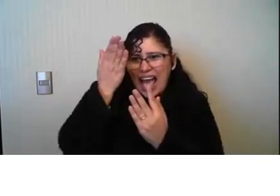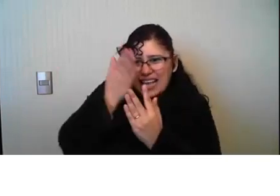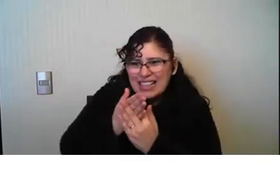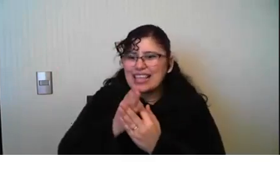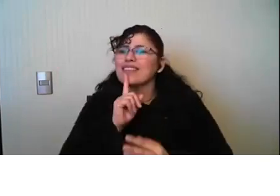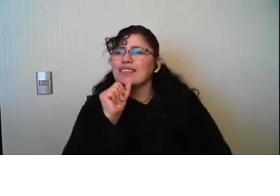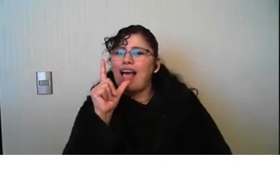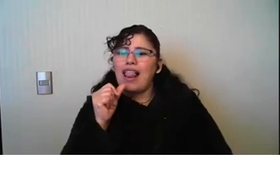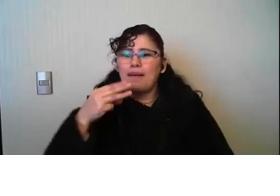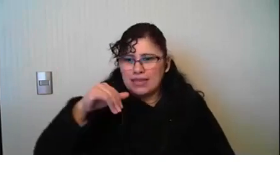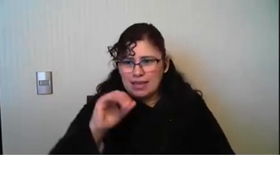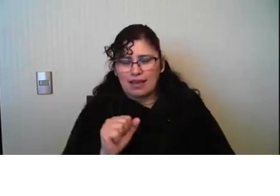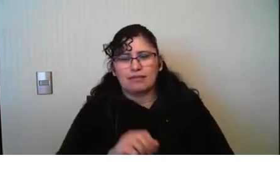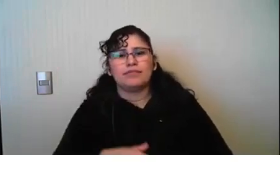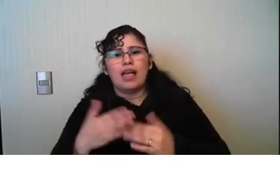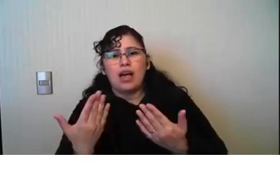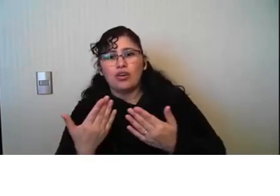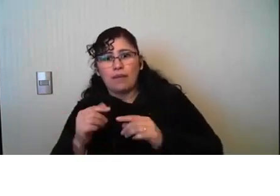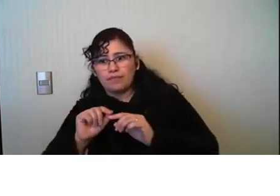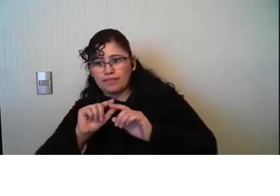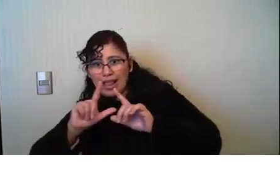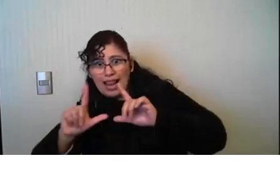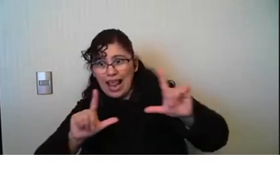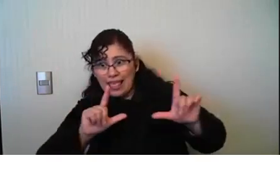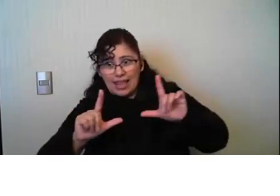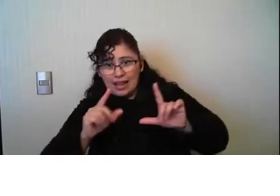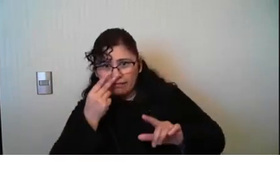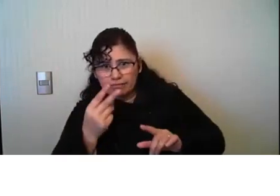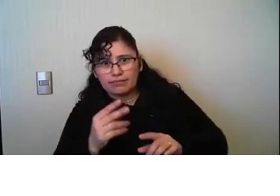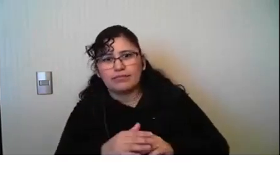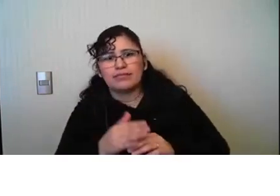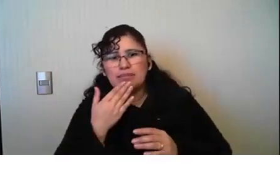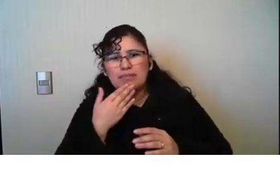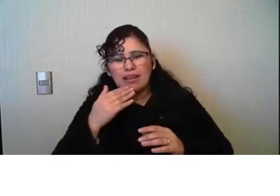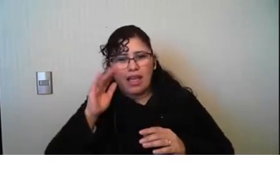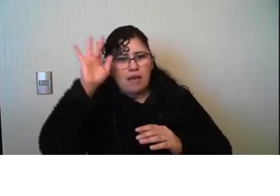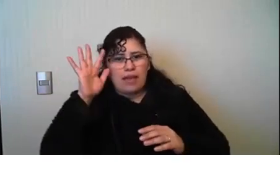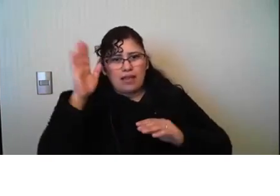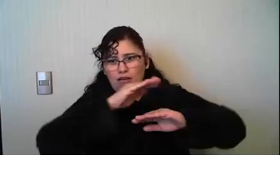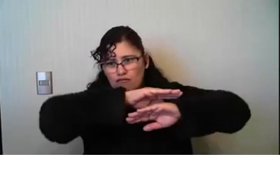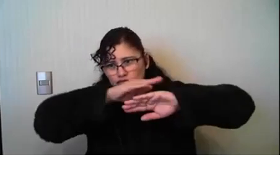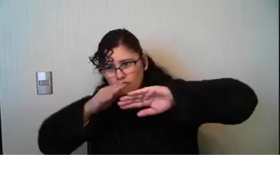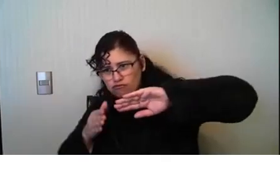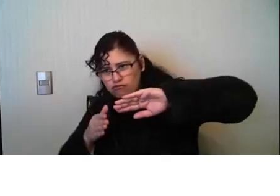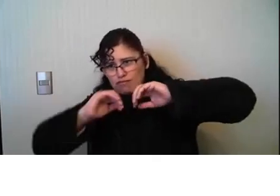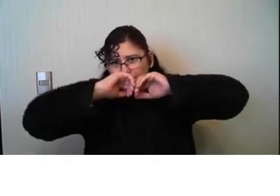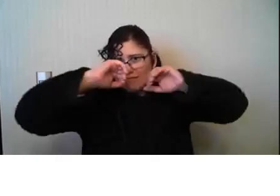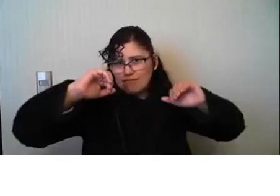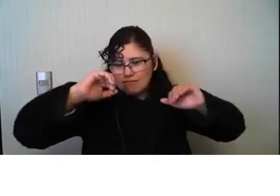resto son núcleos laterales. Ya habíamos visto que había unas líneas imaginarias que lo dividían en dos sectores,